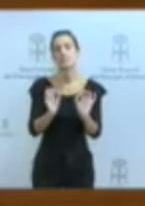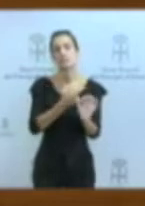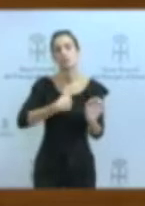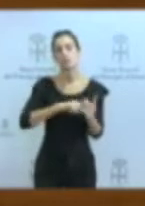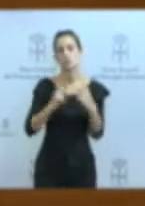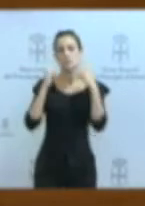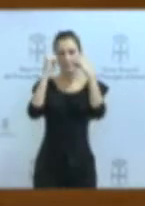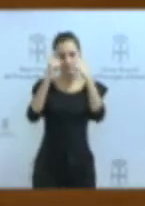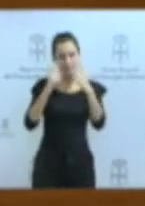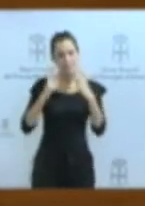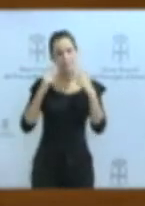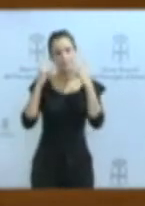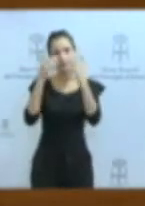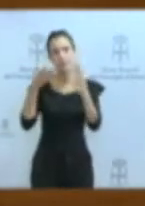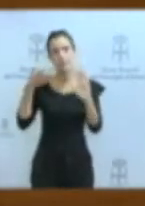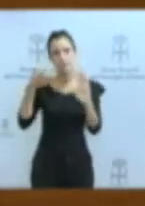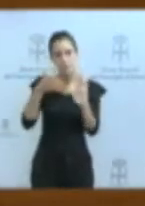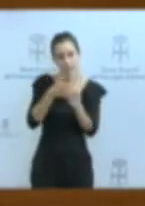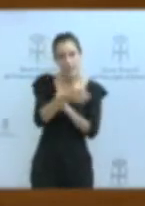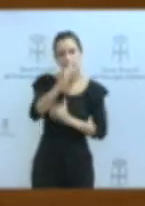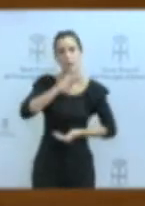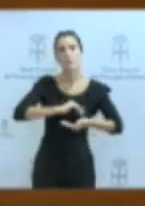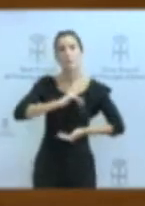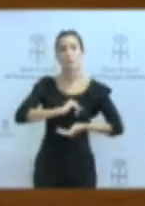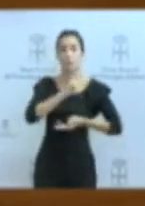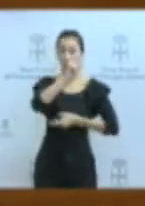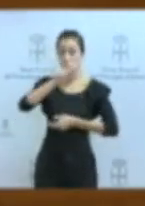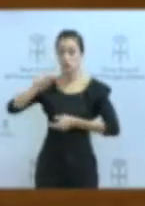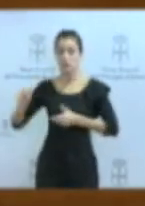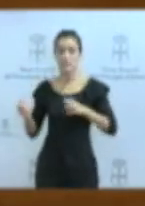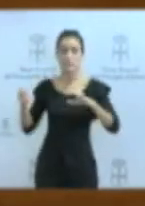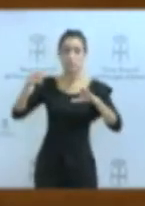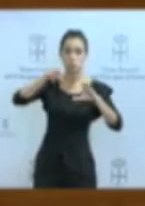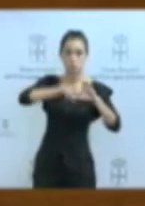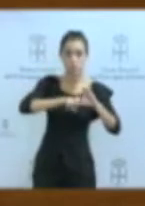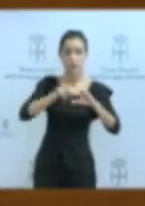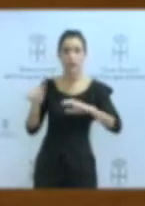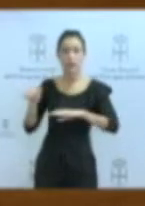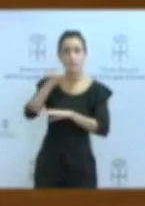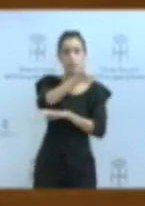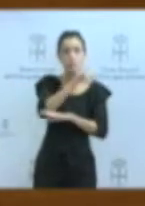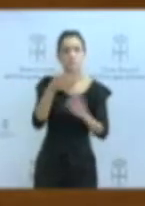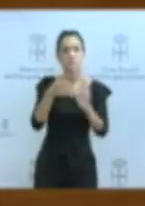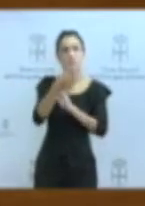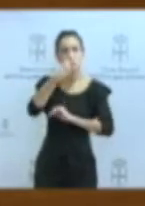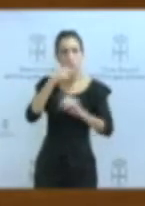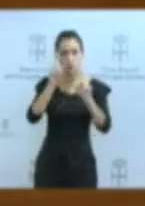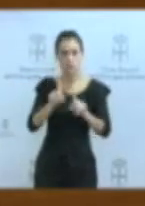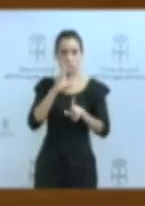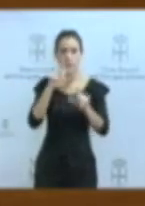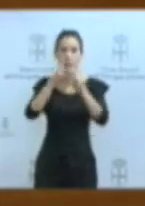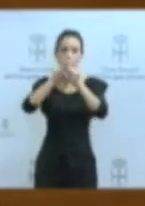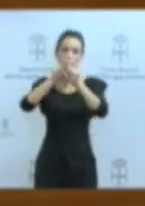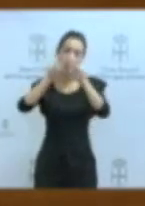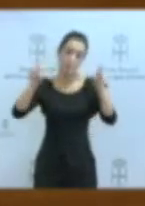en pasajeros no sea excluyente para la mayor parte de las compañías aéreas que